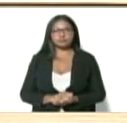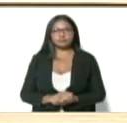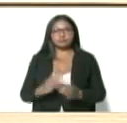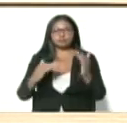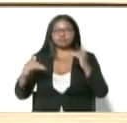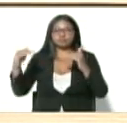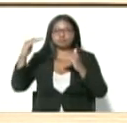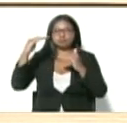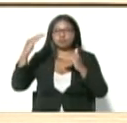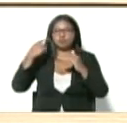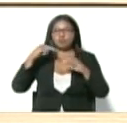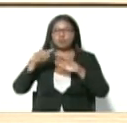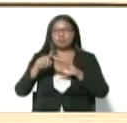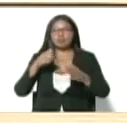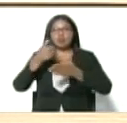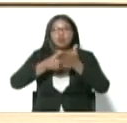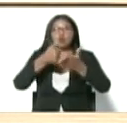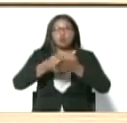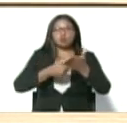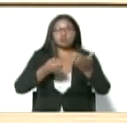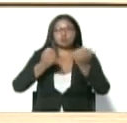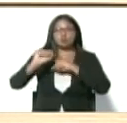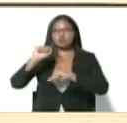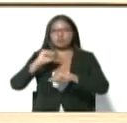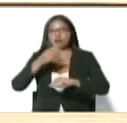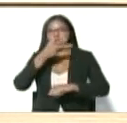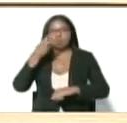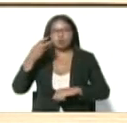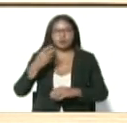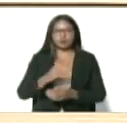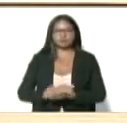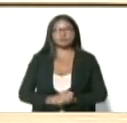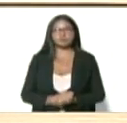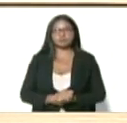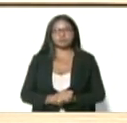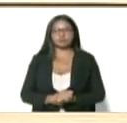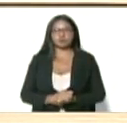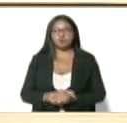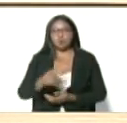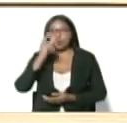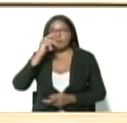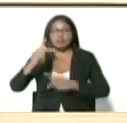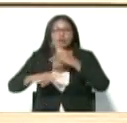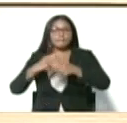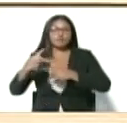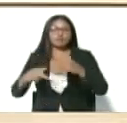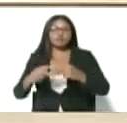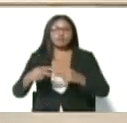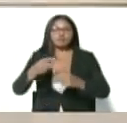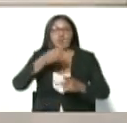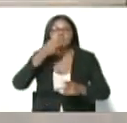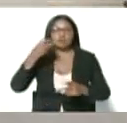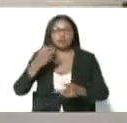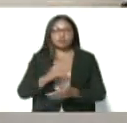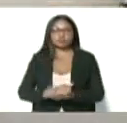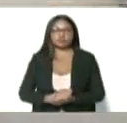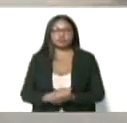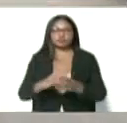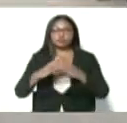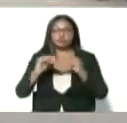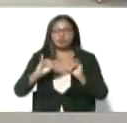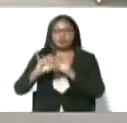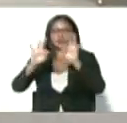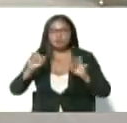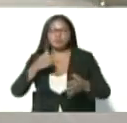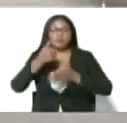nacional de la lucha contra las drogas el fenómeno de la producción de las drogas todo el fenómeno de